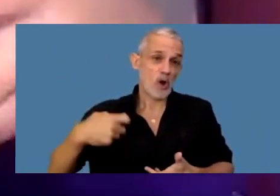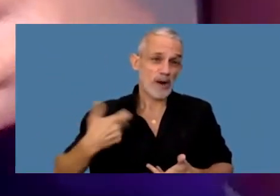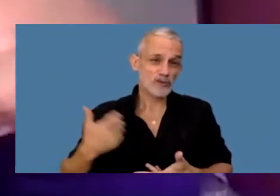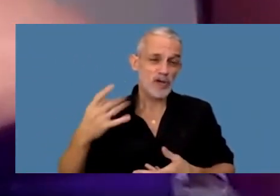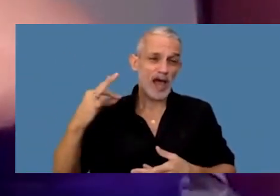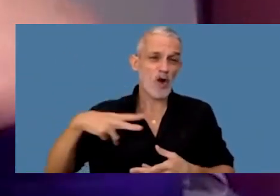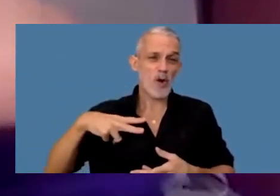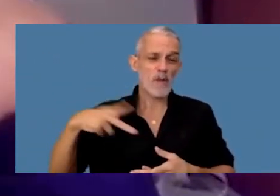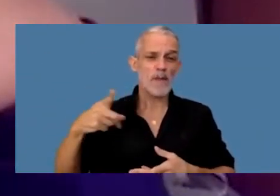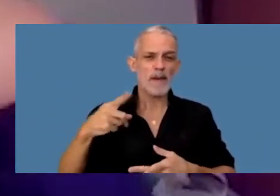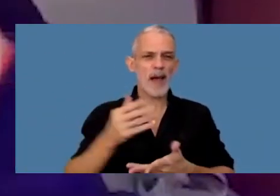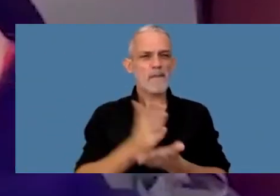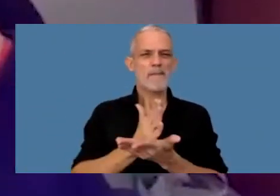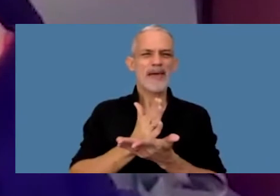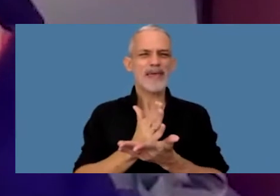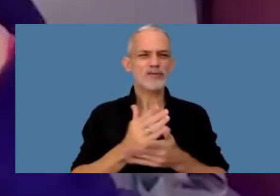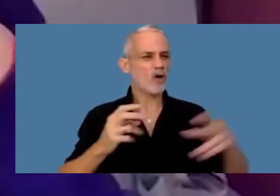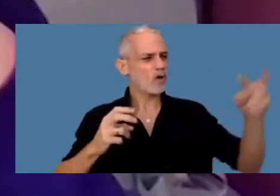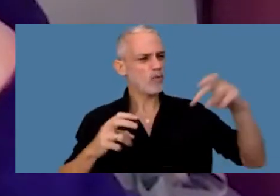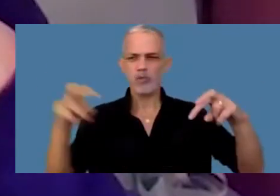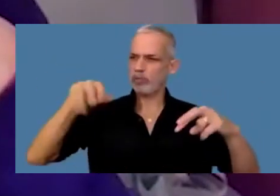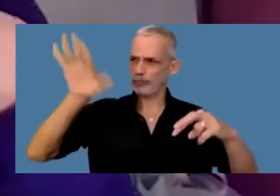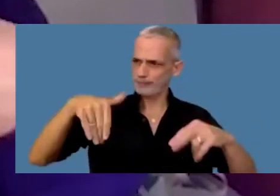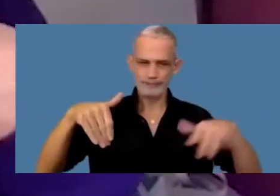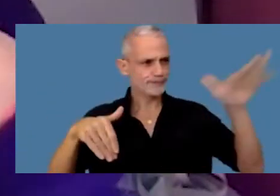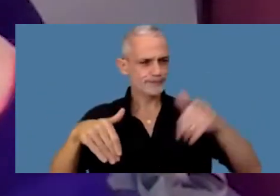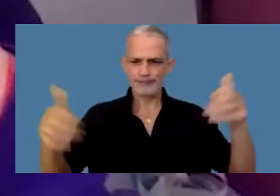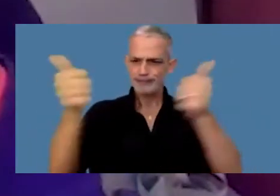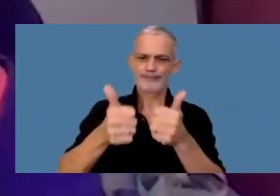modificado, de que sea estudiado, a ver cómo se puede